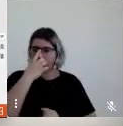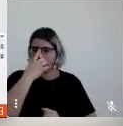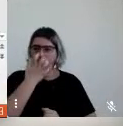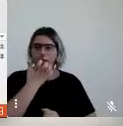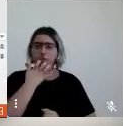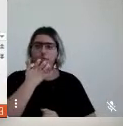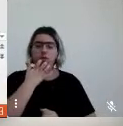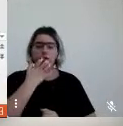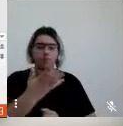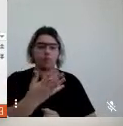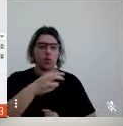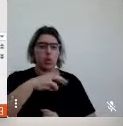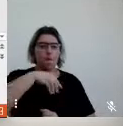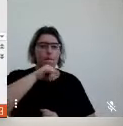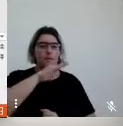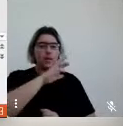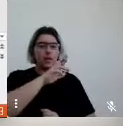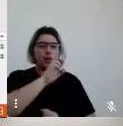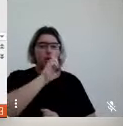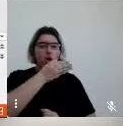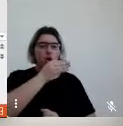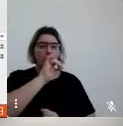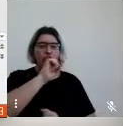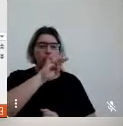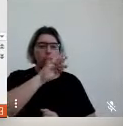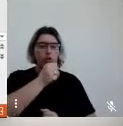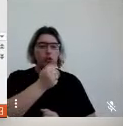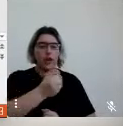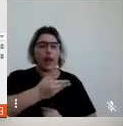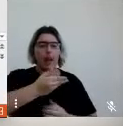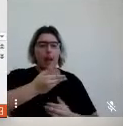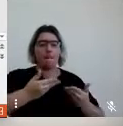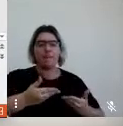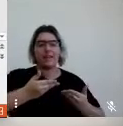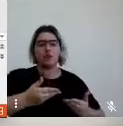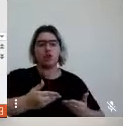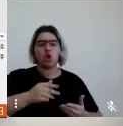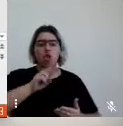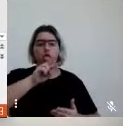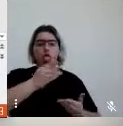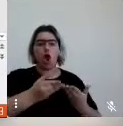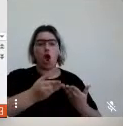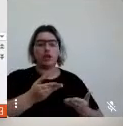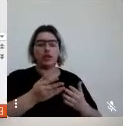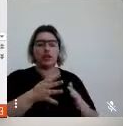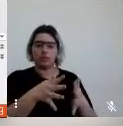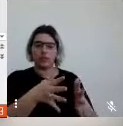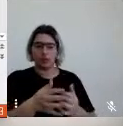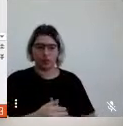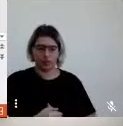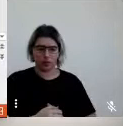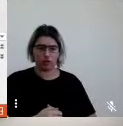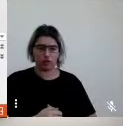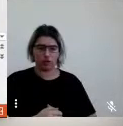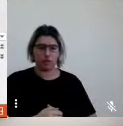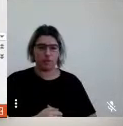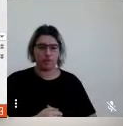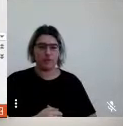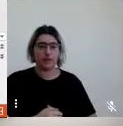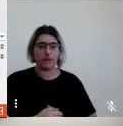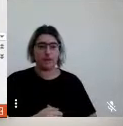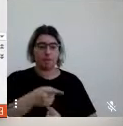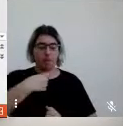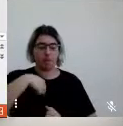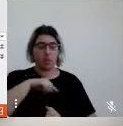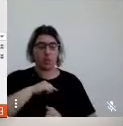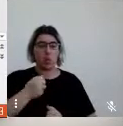un órgano y pesara, sería en torno a 2 kilos, o sea, pesaría como el hígado. Y el 70% de nuestras heces